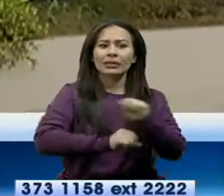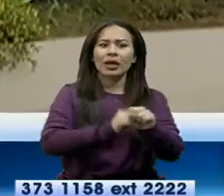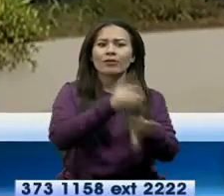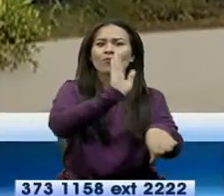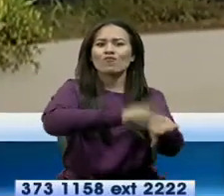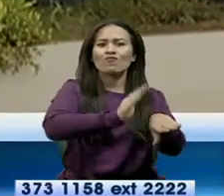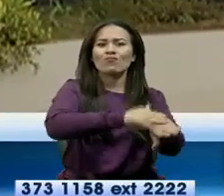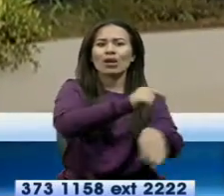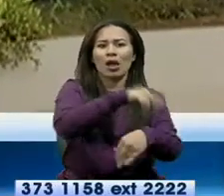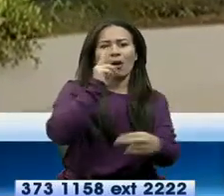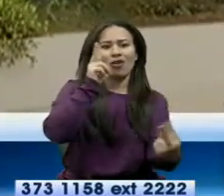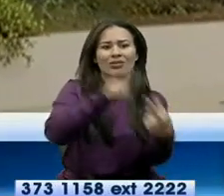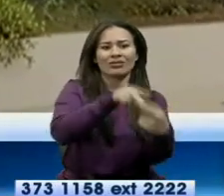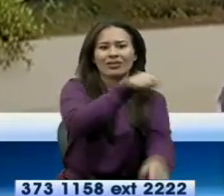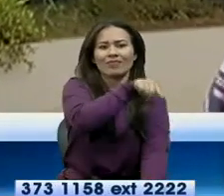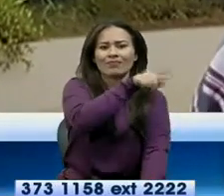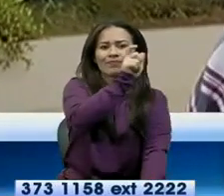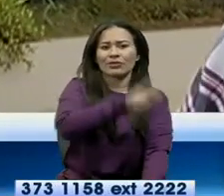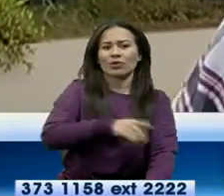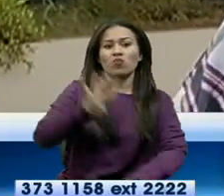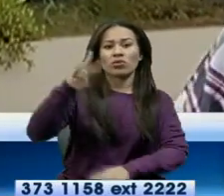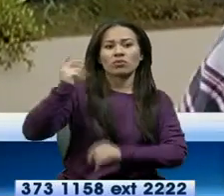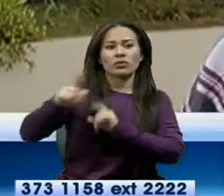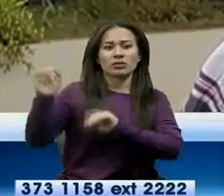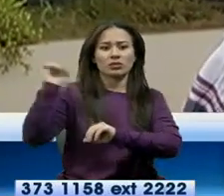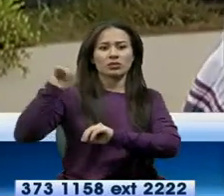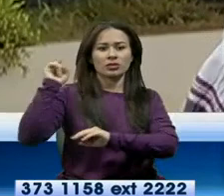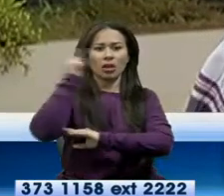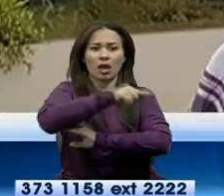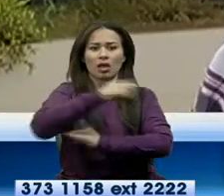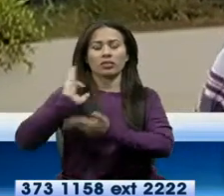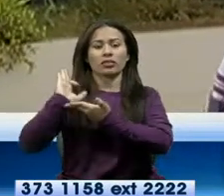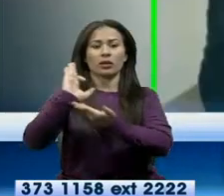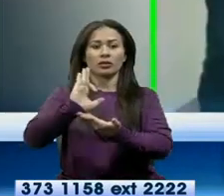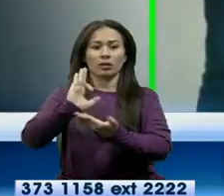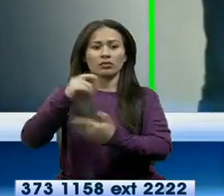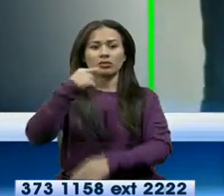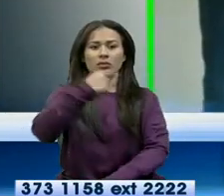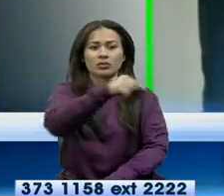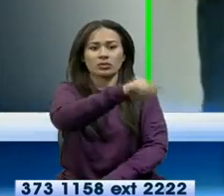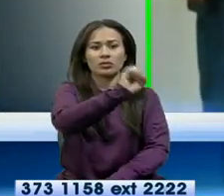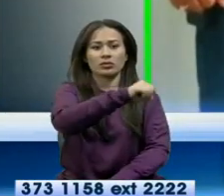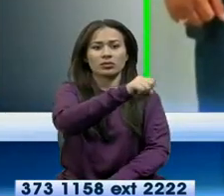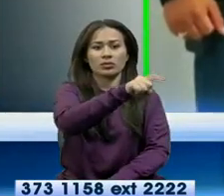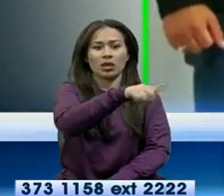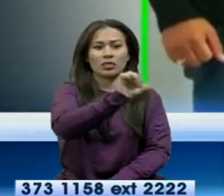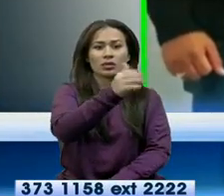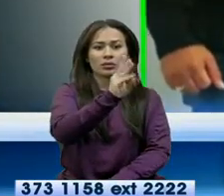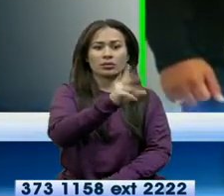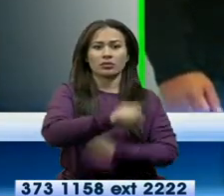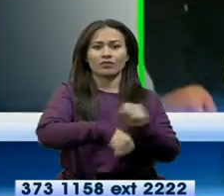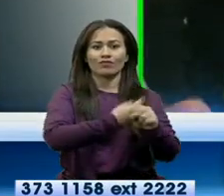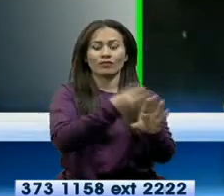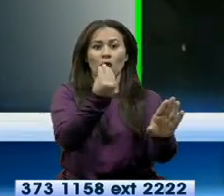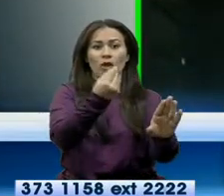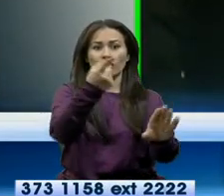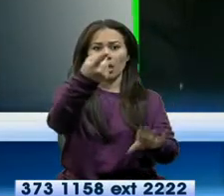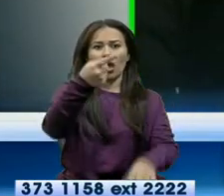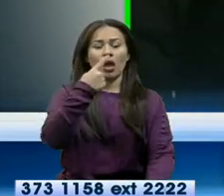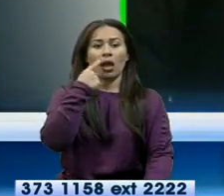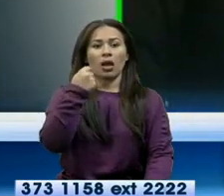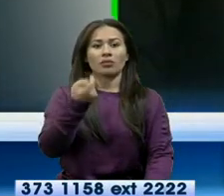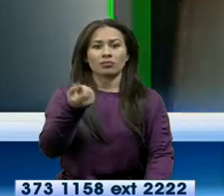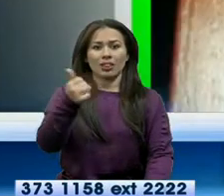plenamente reconocido por cuatro personas o testigos presenciales. Durante el aislamiento del adolescente Jorge M.A.